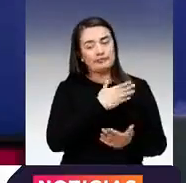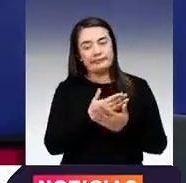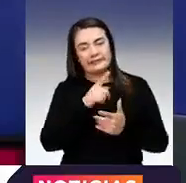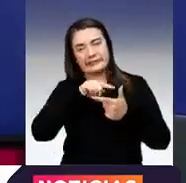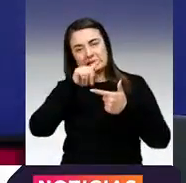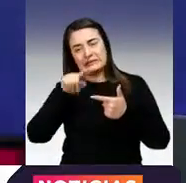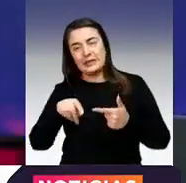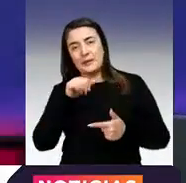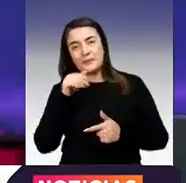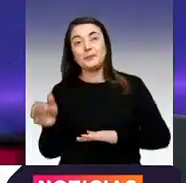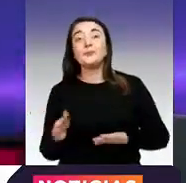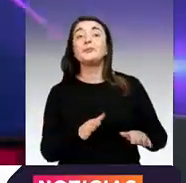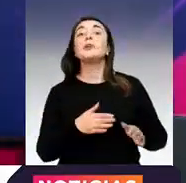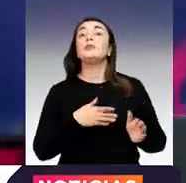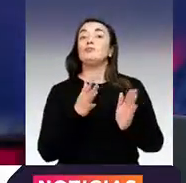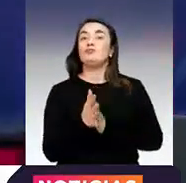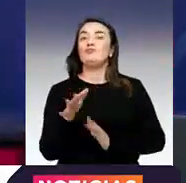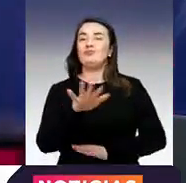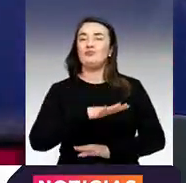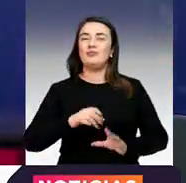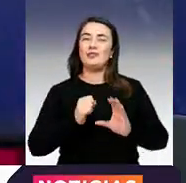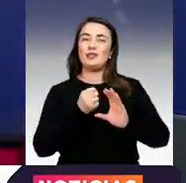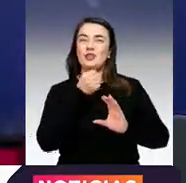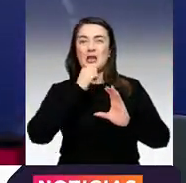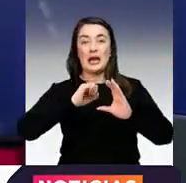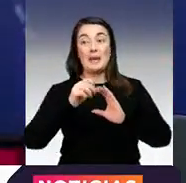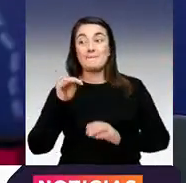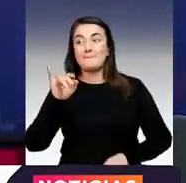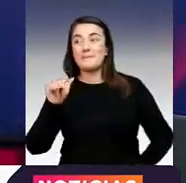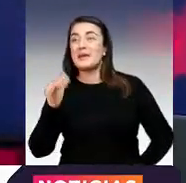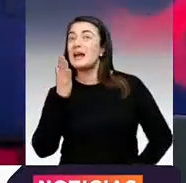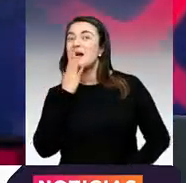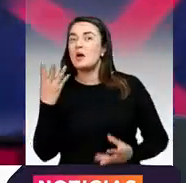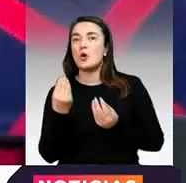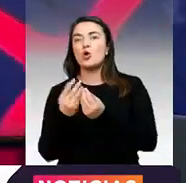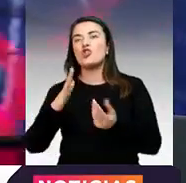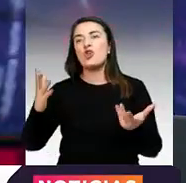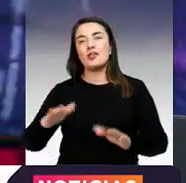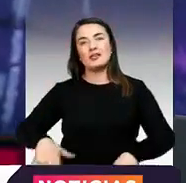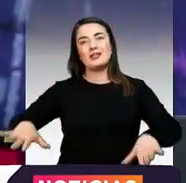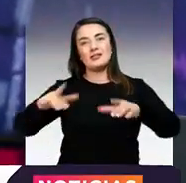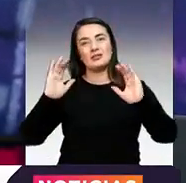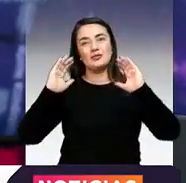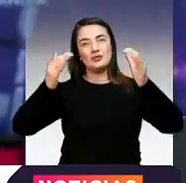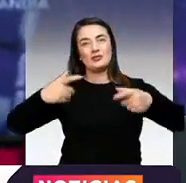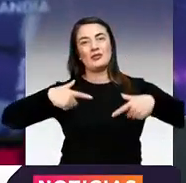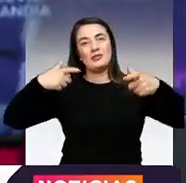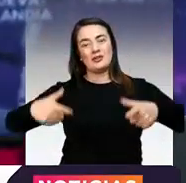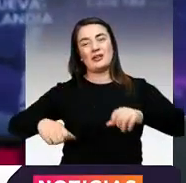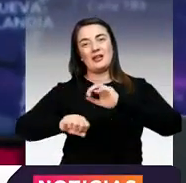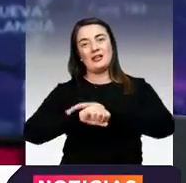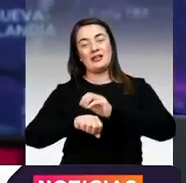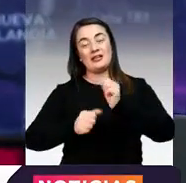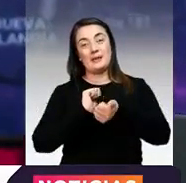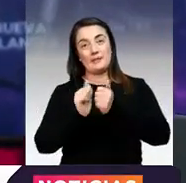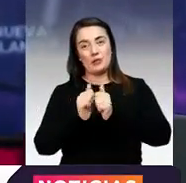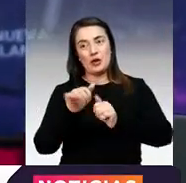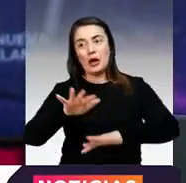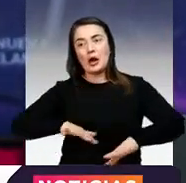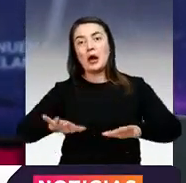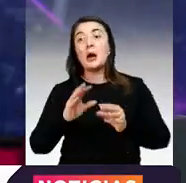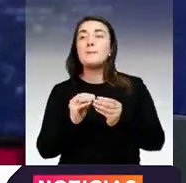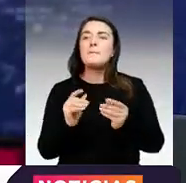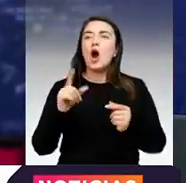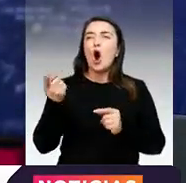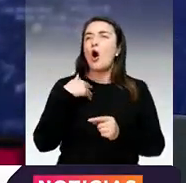Y en Noticias Capital seguimos atentos de la minga indígena que se mantiene en el Palacio de los Deportes de Bogotá. Hoy están a la espera de más grupos étnicos